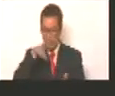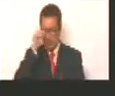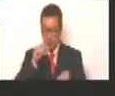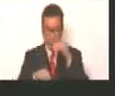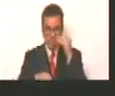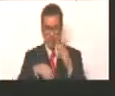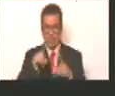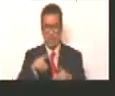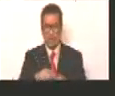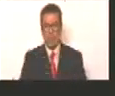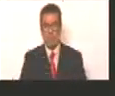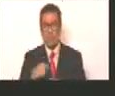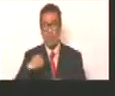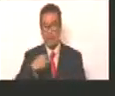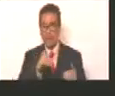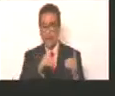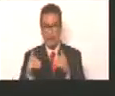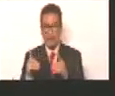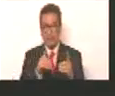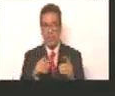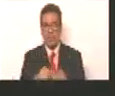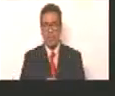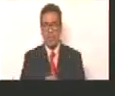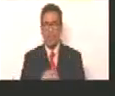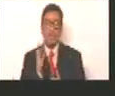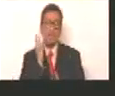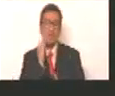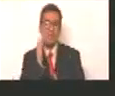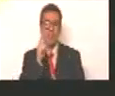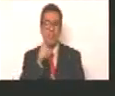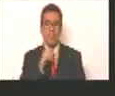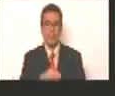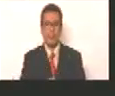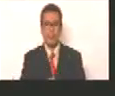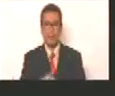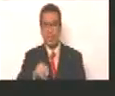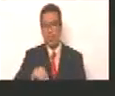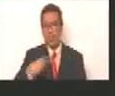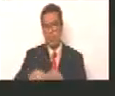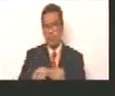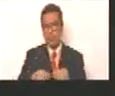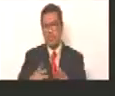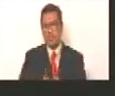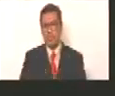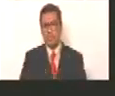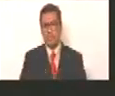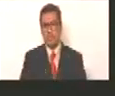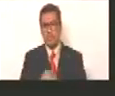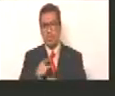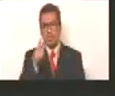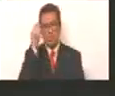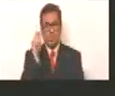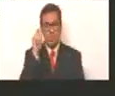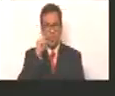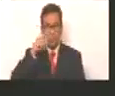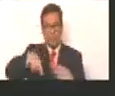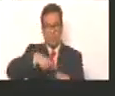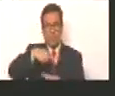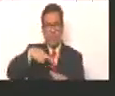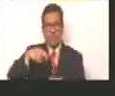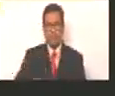para el debate, un ejemplo de lo que debe ser un diputado revolucionario en el